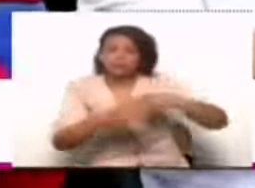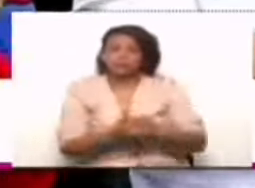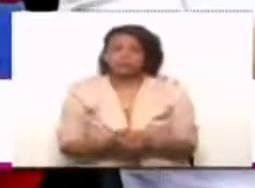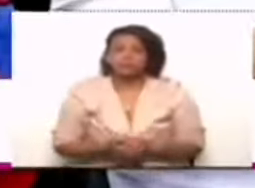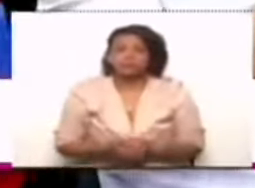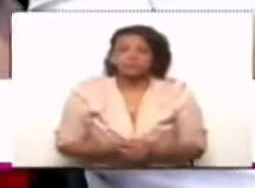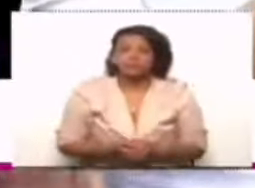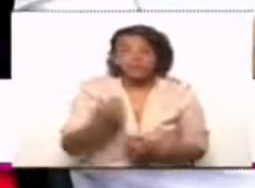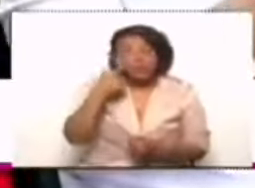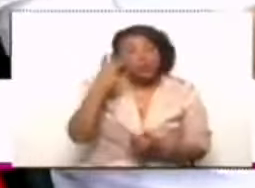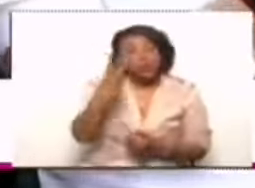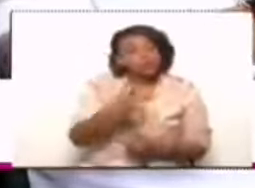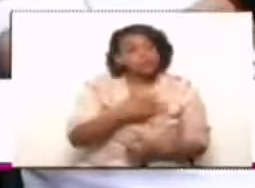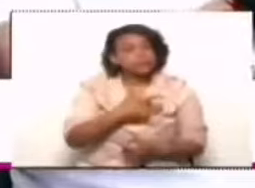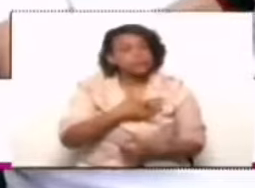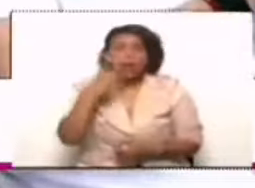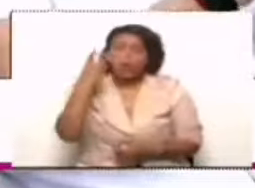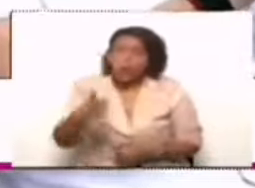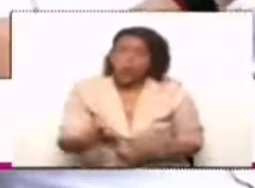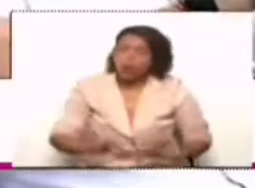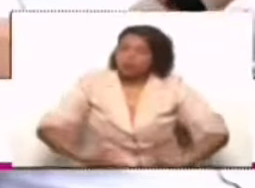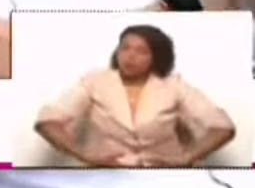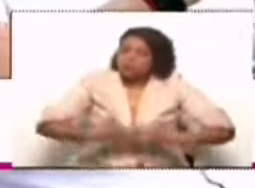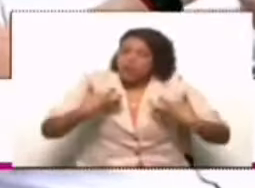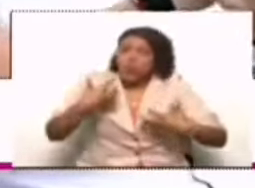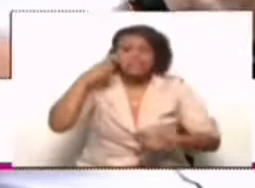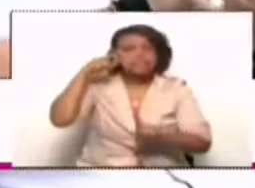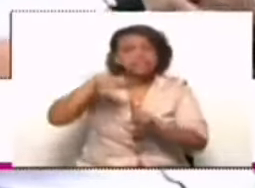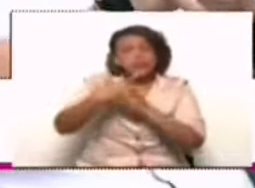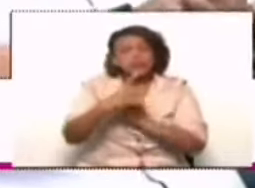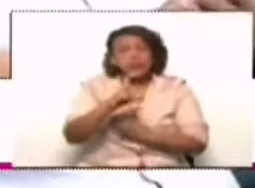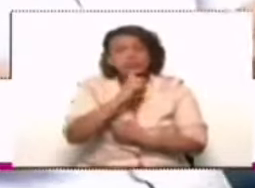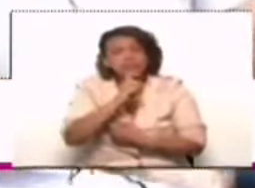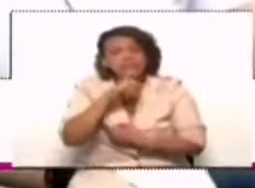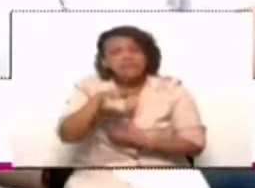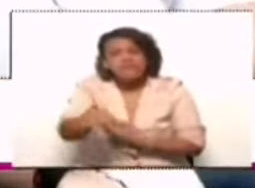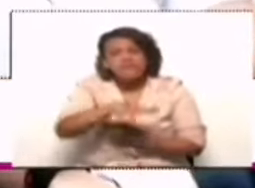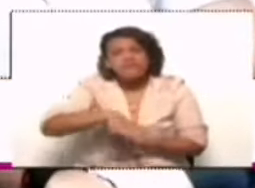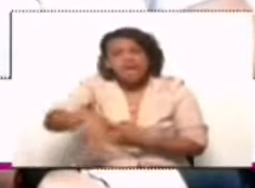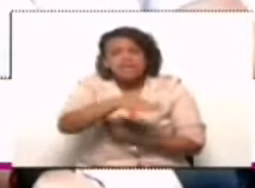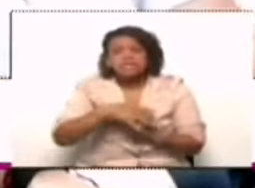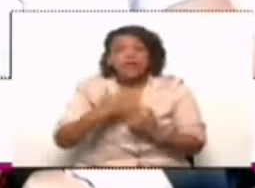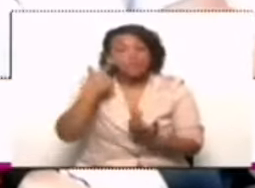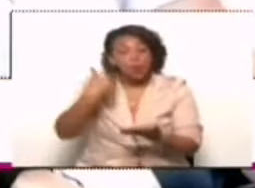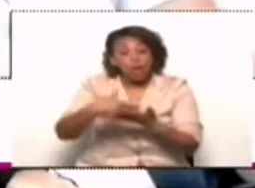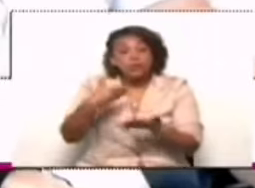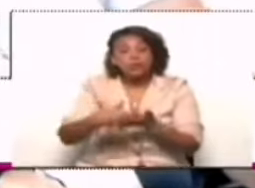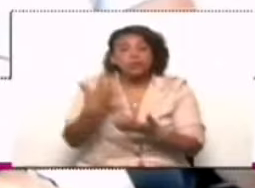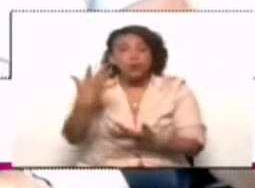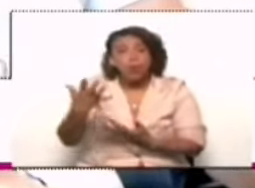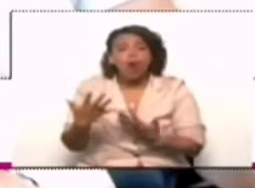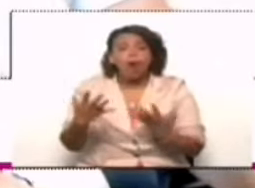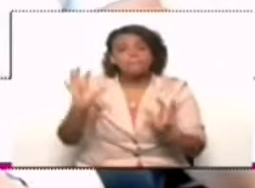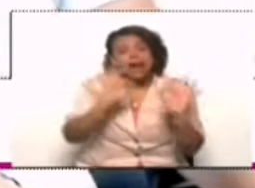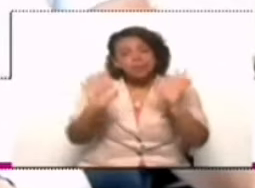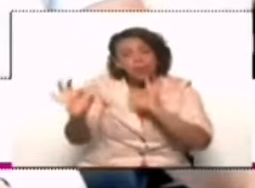Causa mucho dolor e indignación, Global. Claro. Te lo digo. Por eso es que digo, yo mandé a averiguar